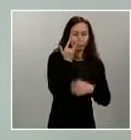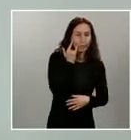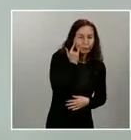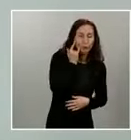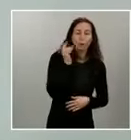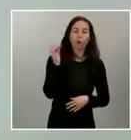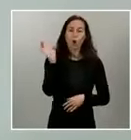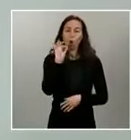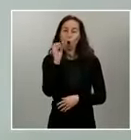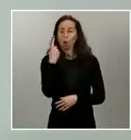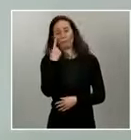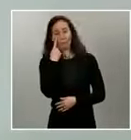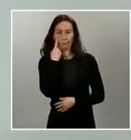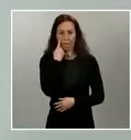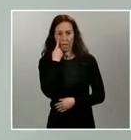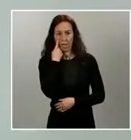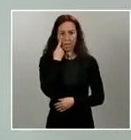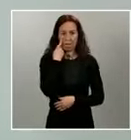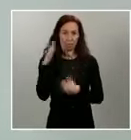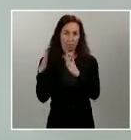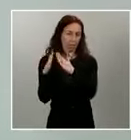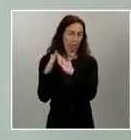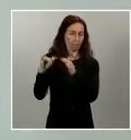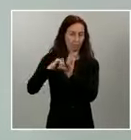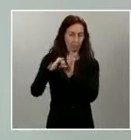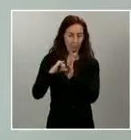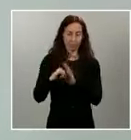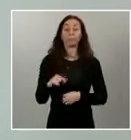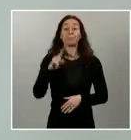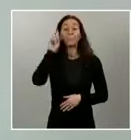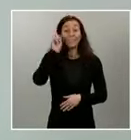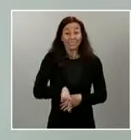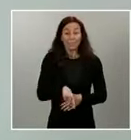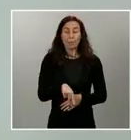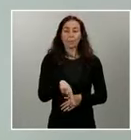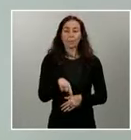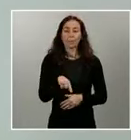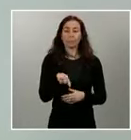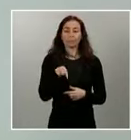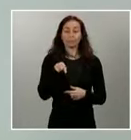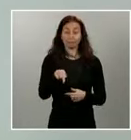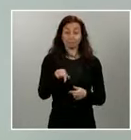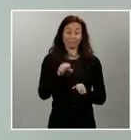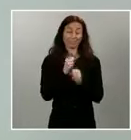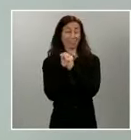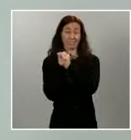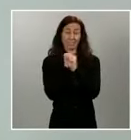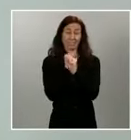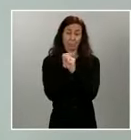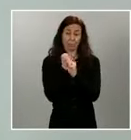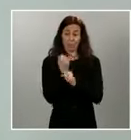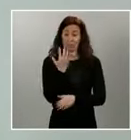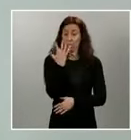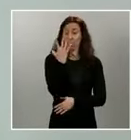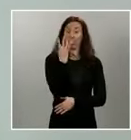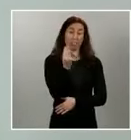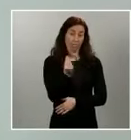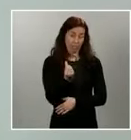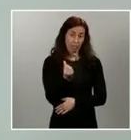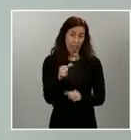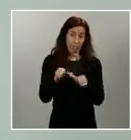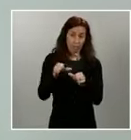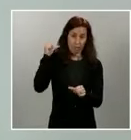contravigilancias. También, en estos días de Semana Santa, en los últimos 5 días de Semana Santa, los guardias